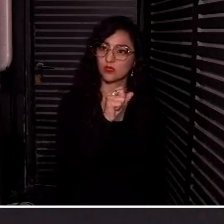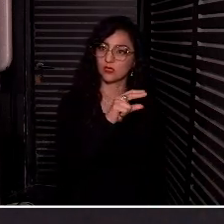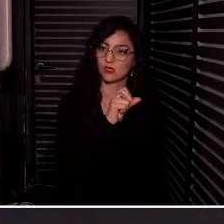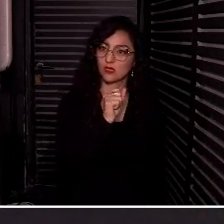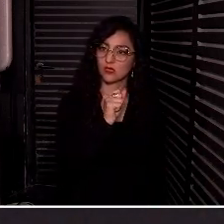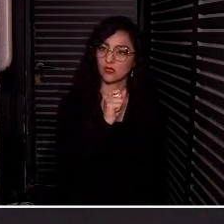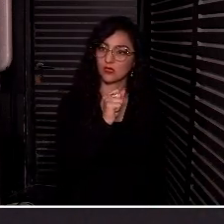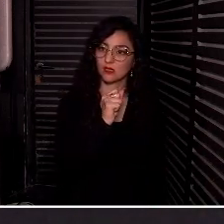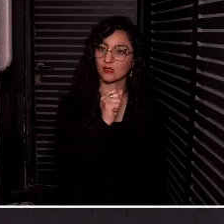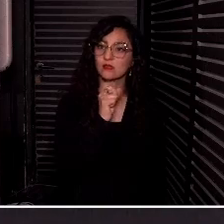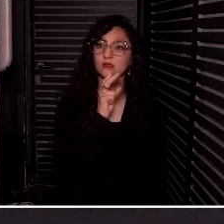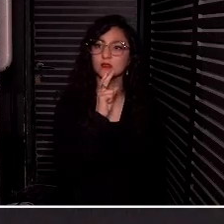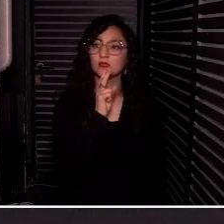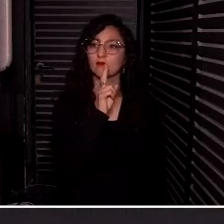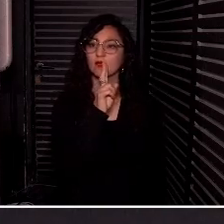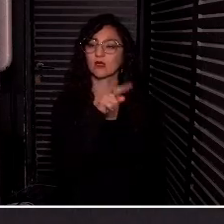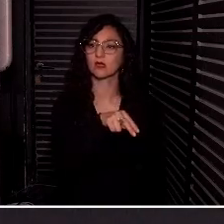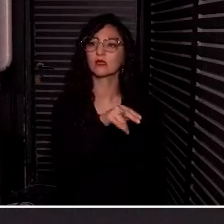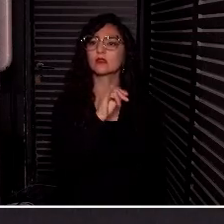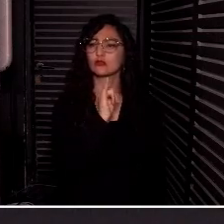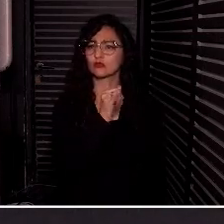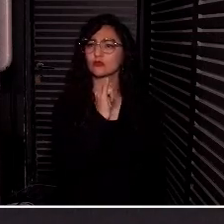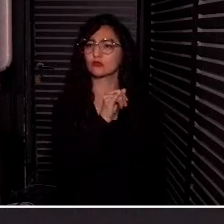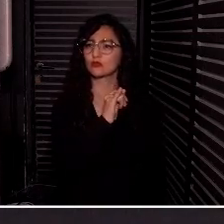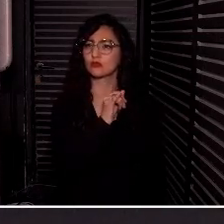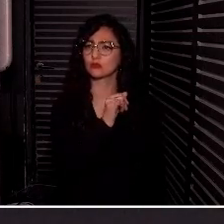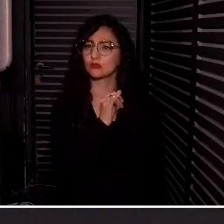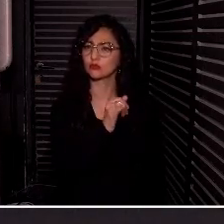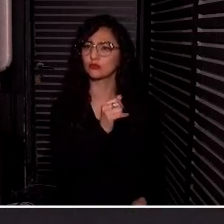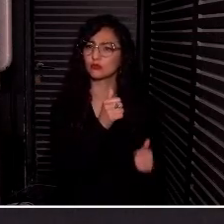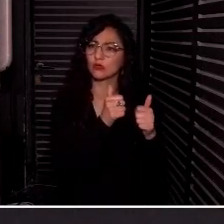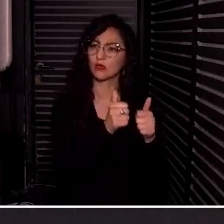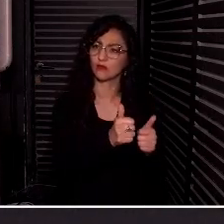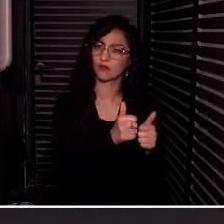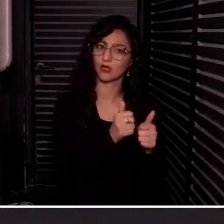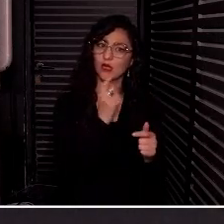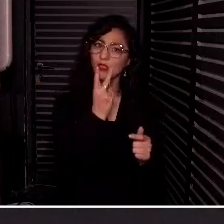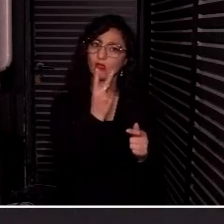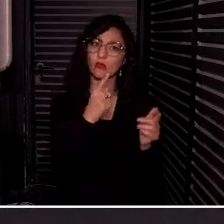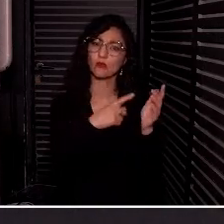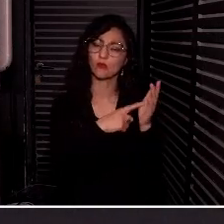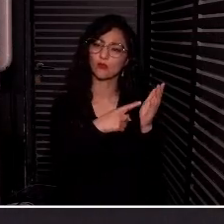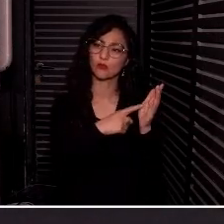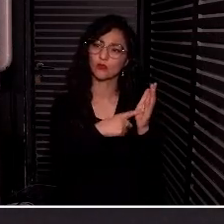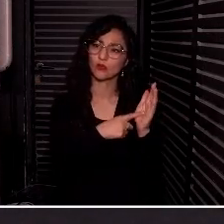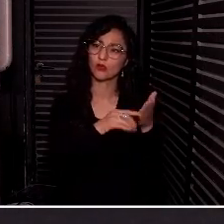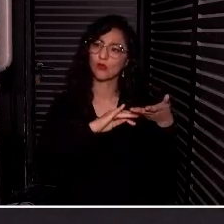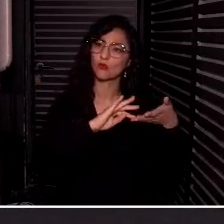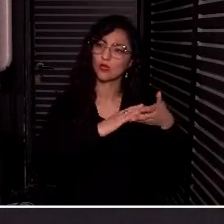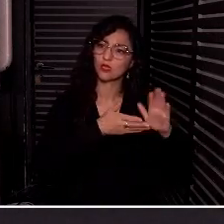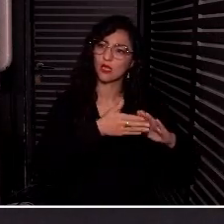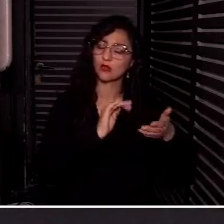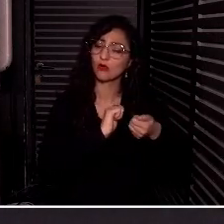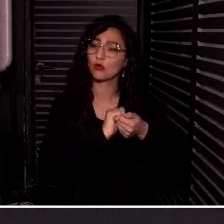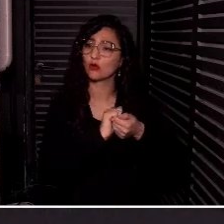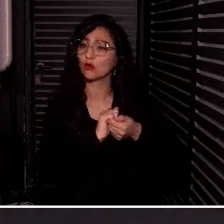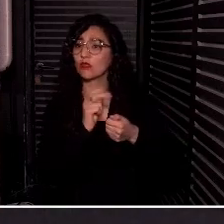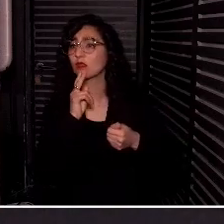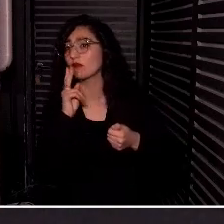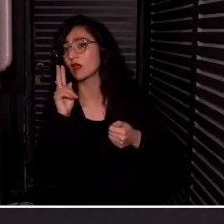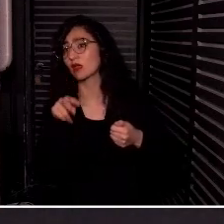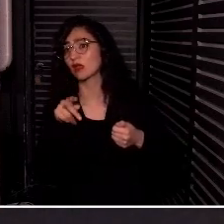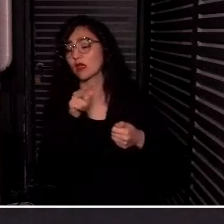García s No si super bien si un punto en común que tenemos los canales comunitarios con televisión nacional y eso lo hicimos